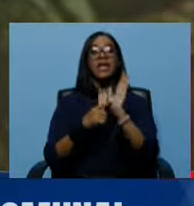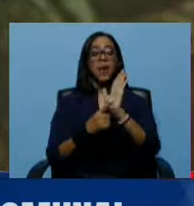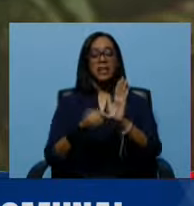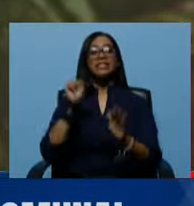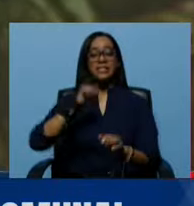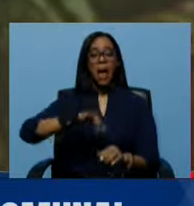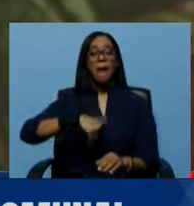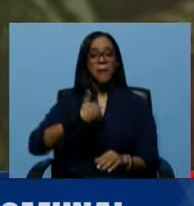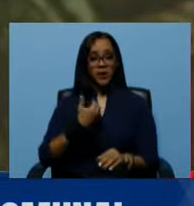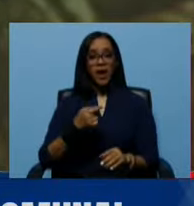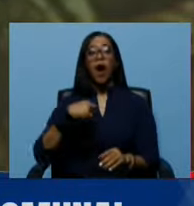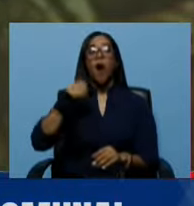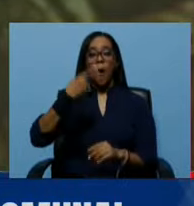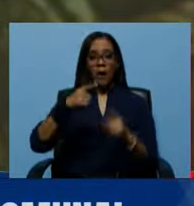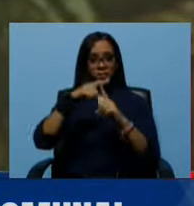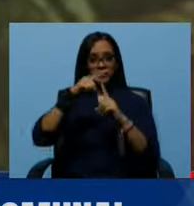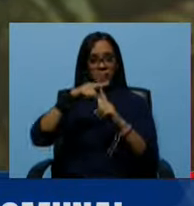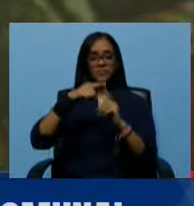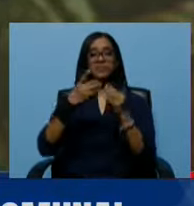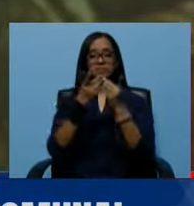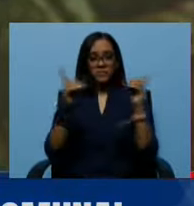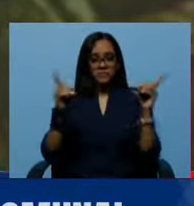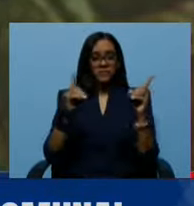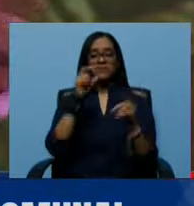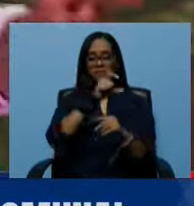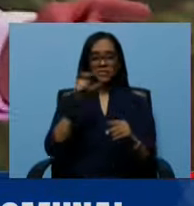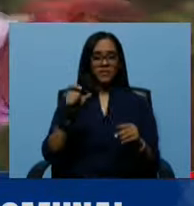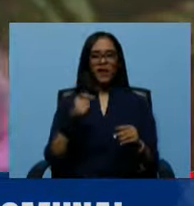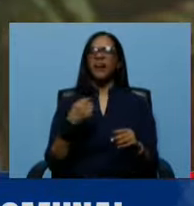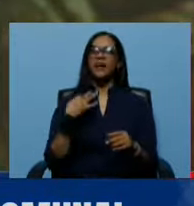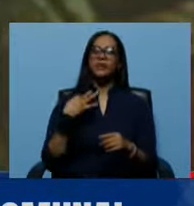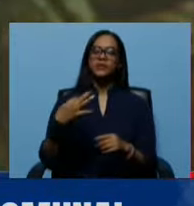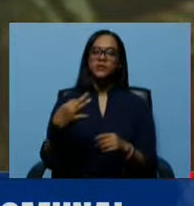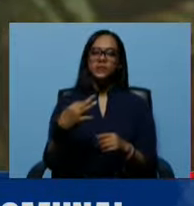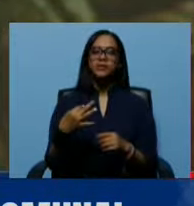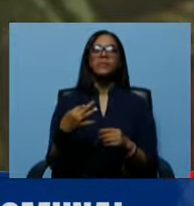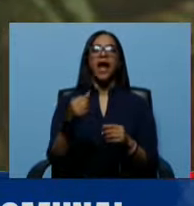posible otro tipo de democracia? La gente ha priorizado en agua,